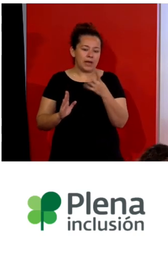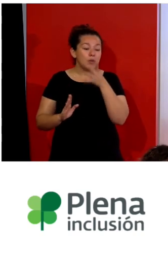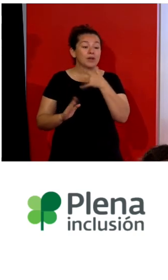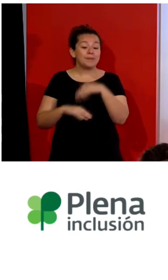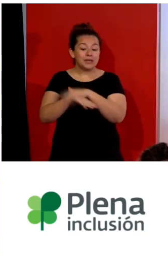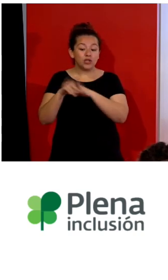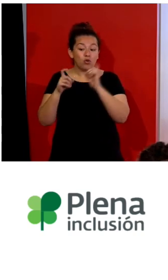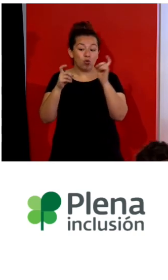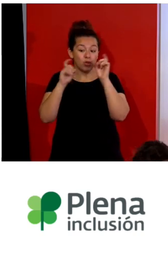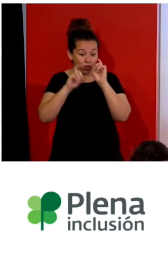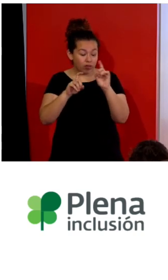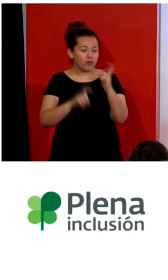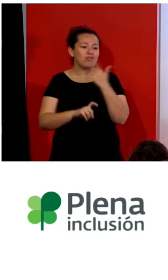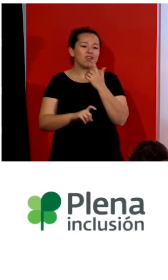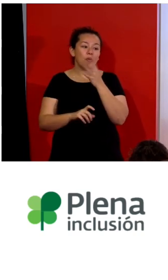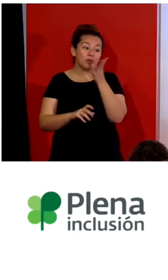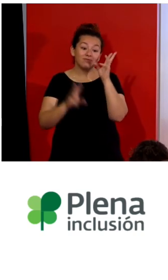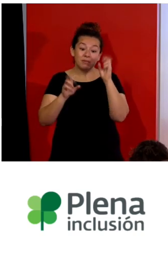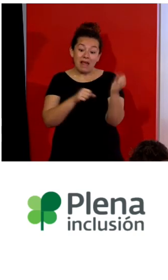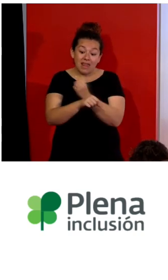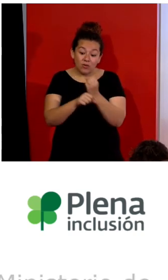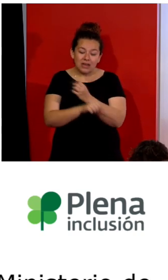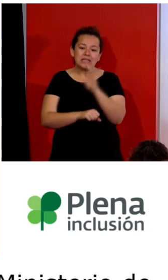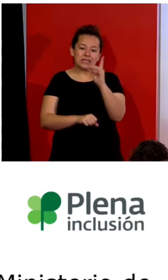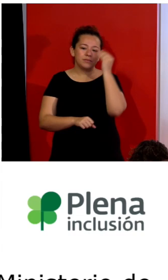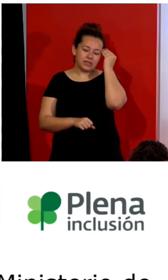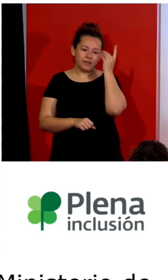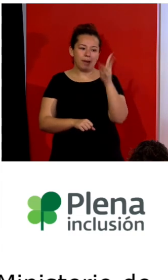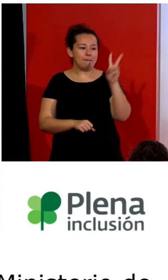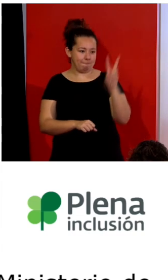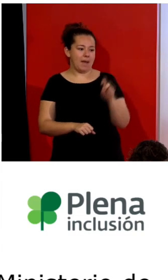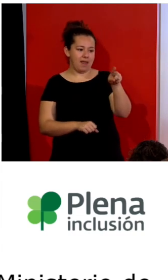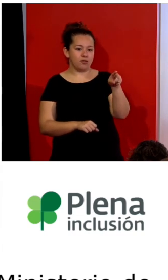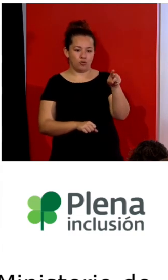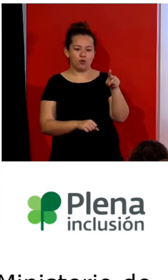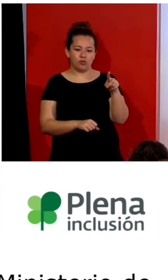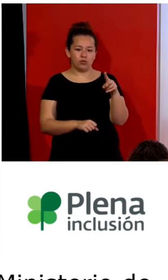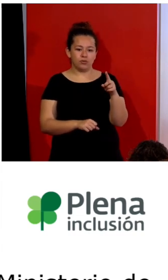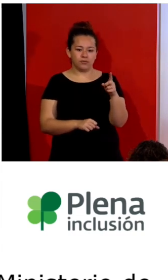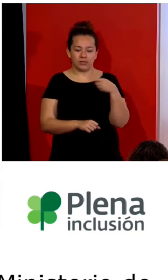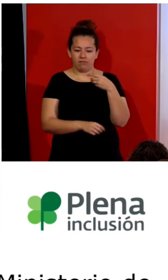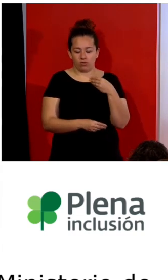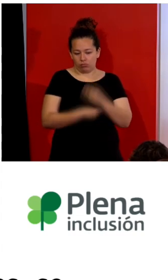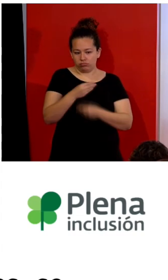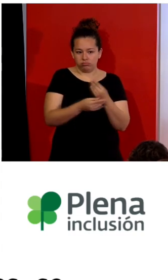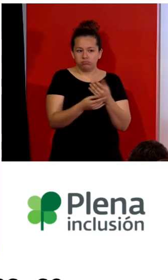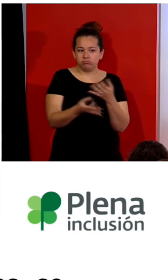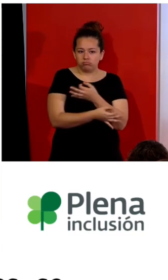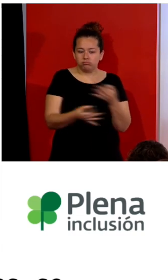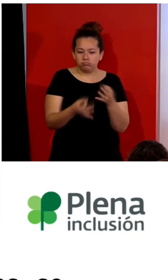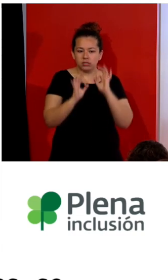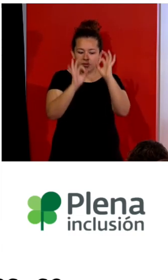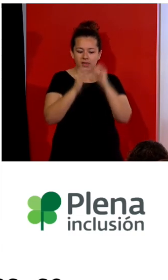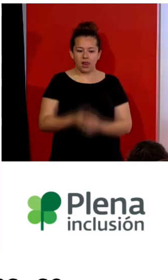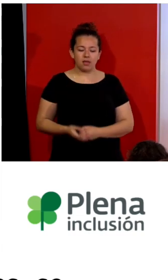nos dijo que a efectos laborales sí que se consideraba válido el curso de en estos centros especiales. Sí, luego